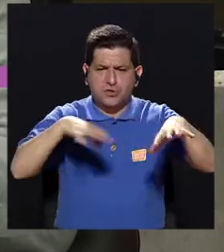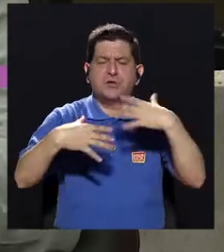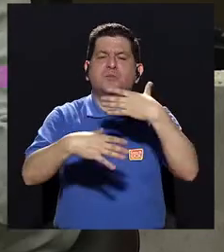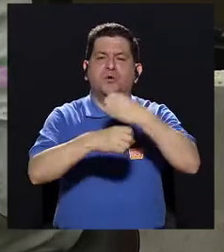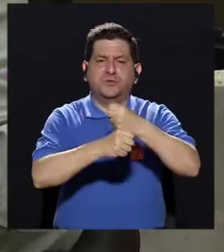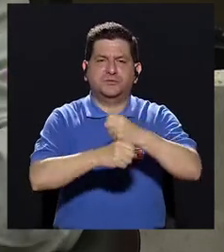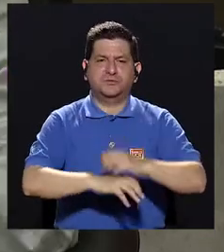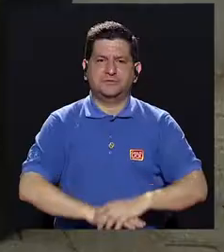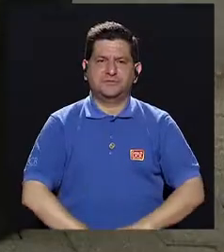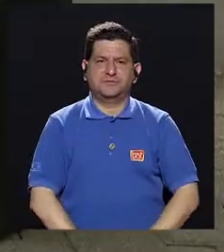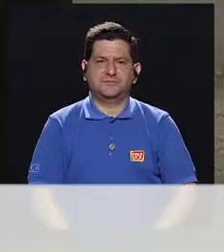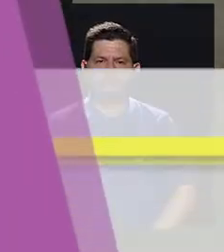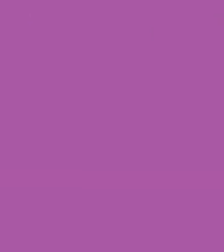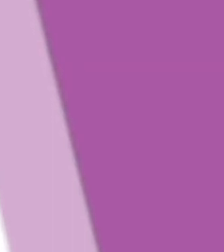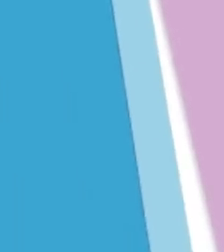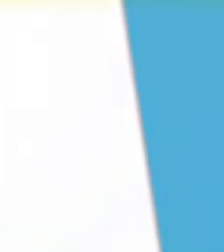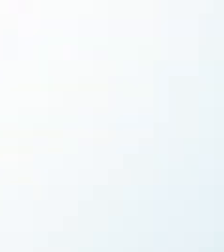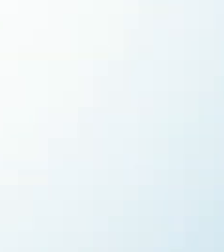de ejercicios.